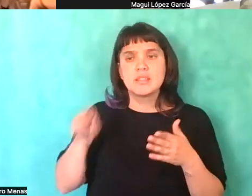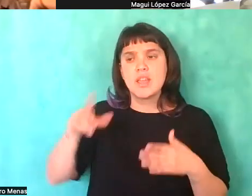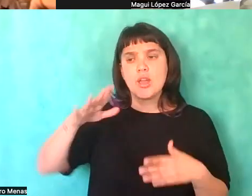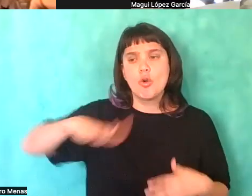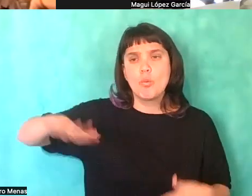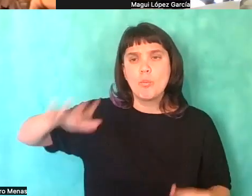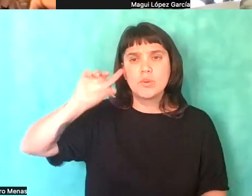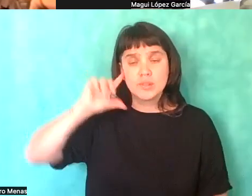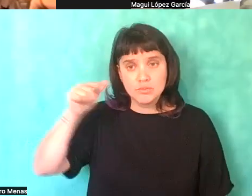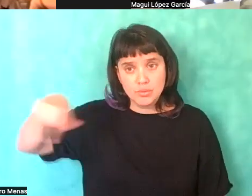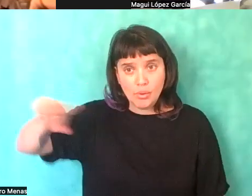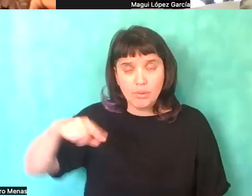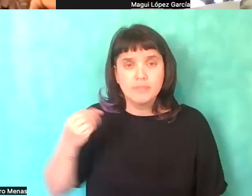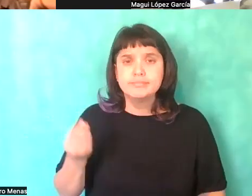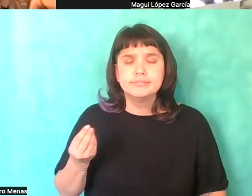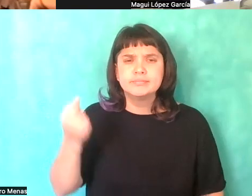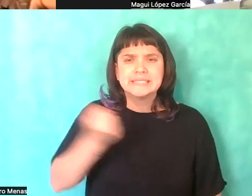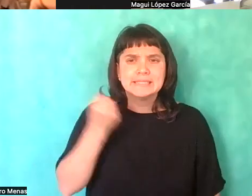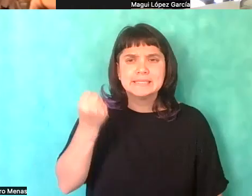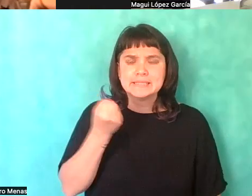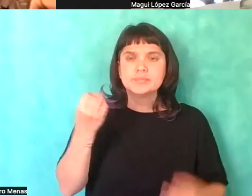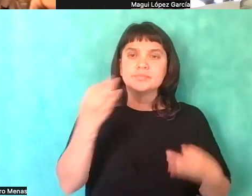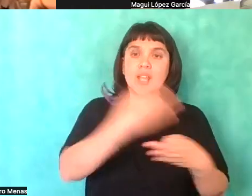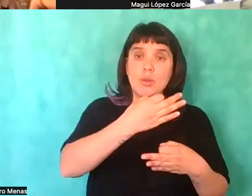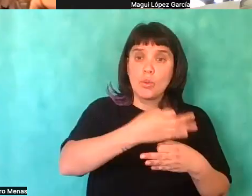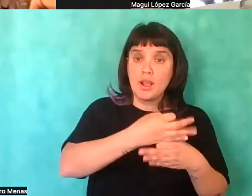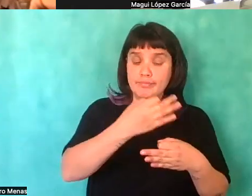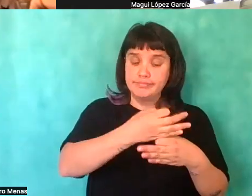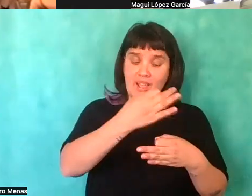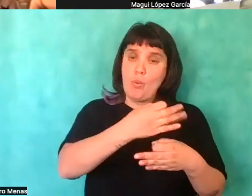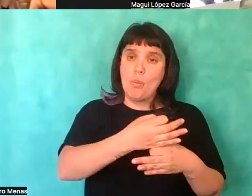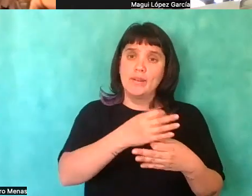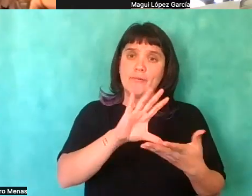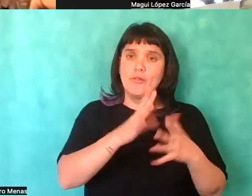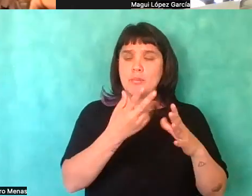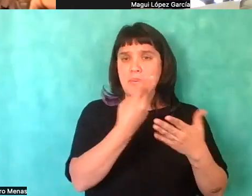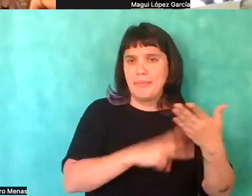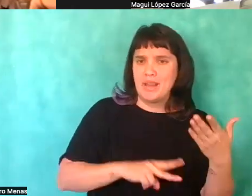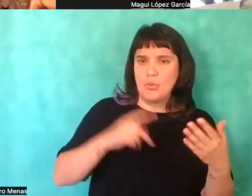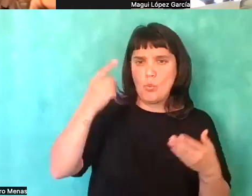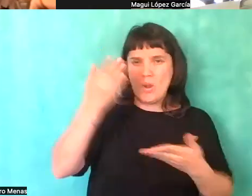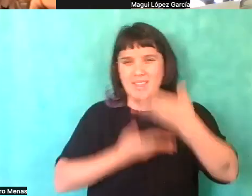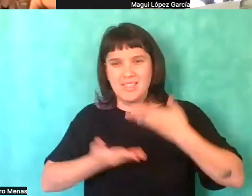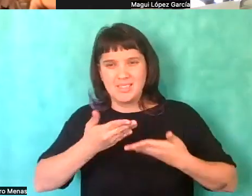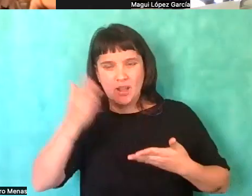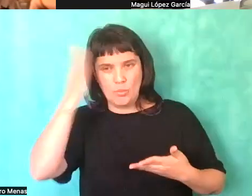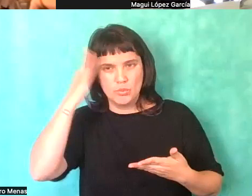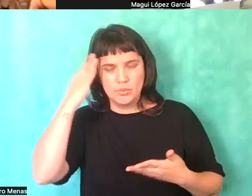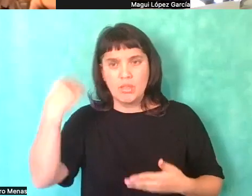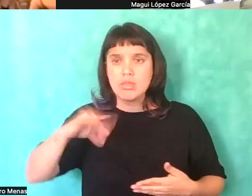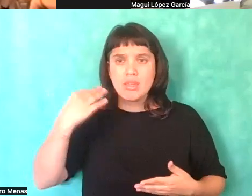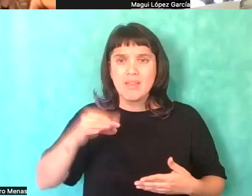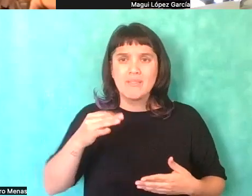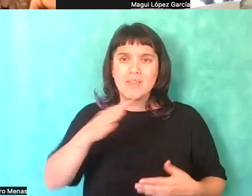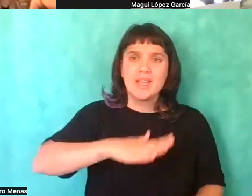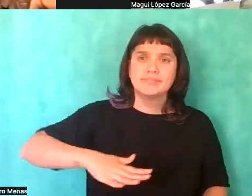por que la escuela, la educación sea bilingüe intercultural y por ende tiene que haber espacios, establecimientos